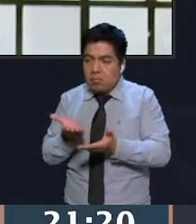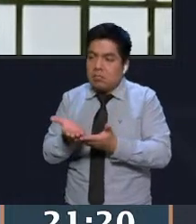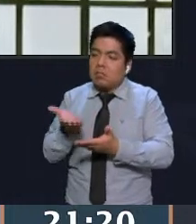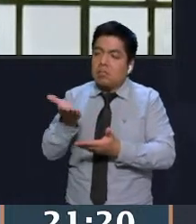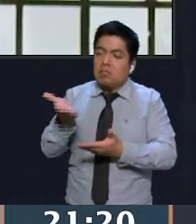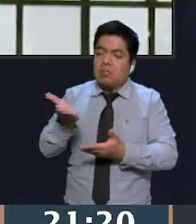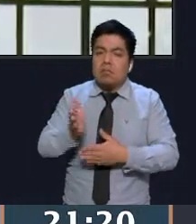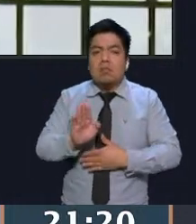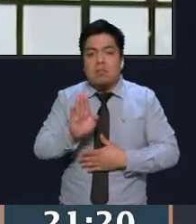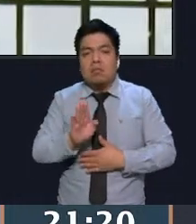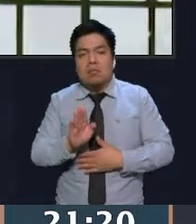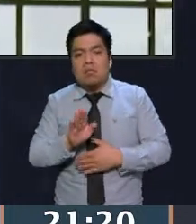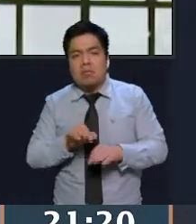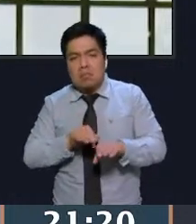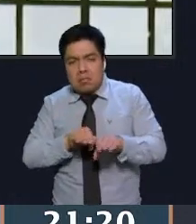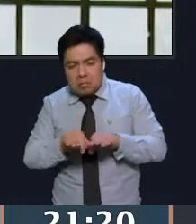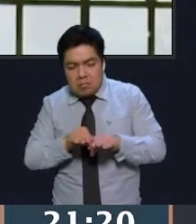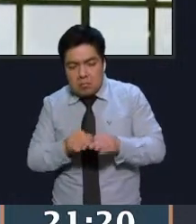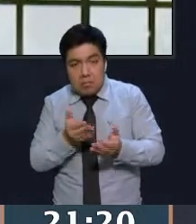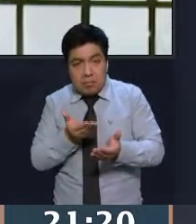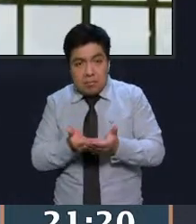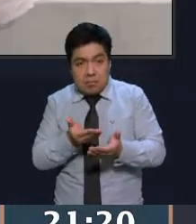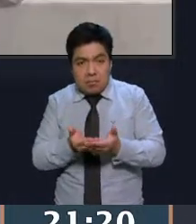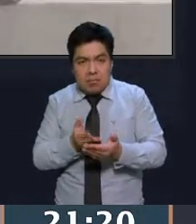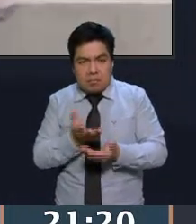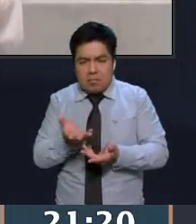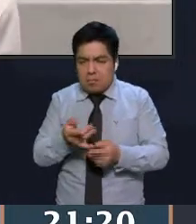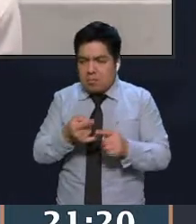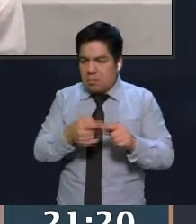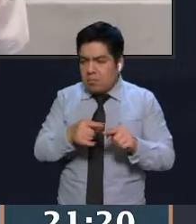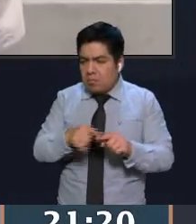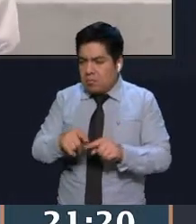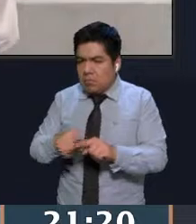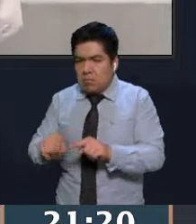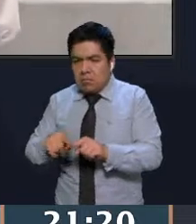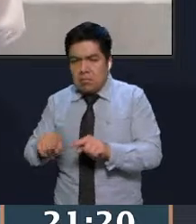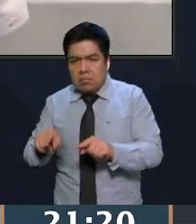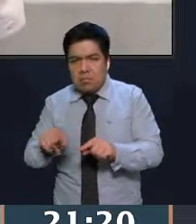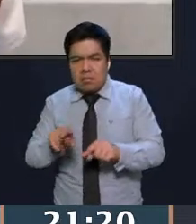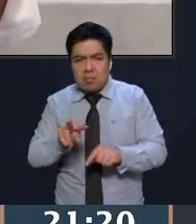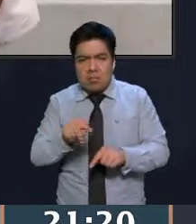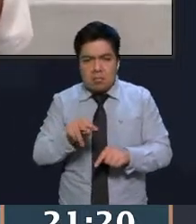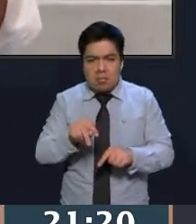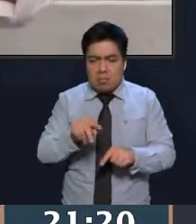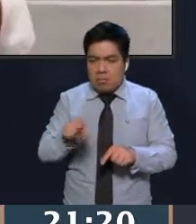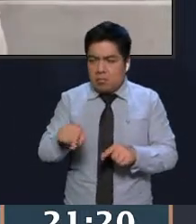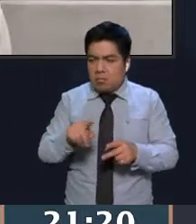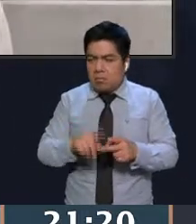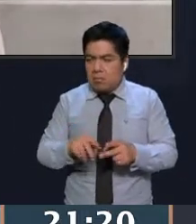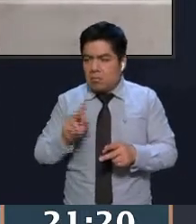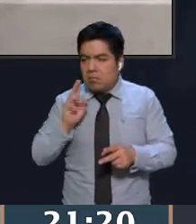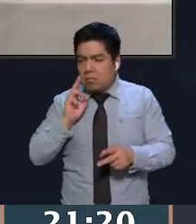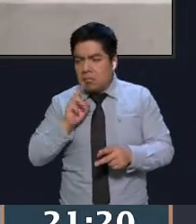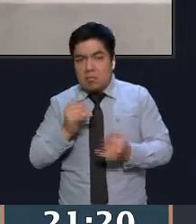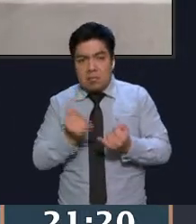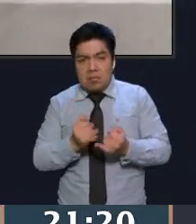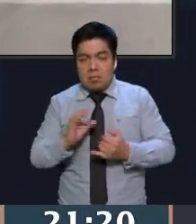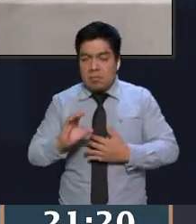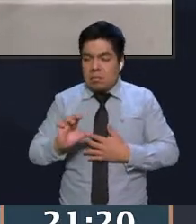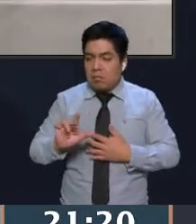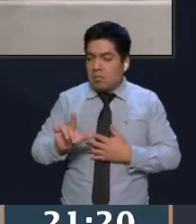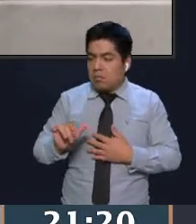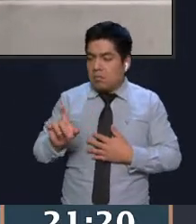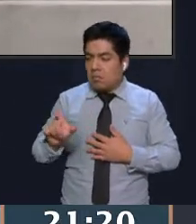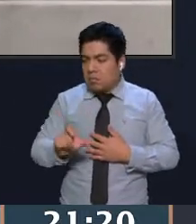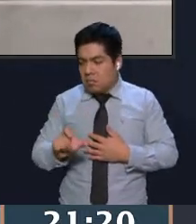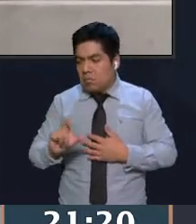fueran trabajos periodísticos legítimos en diversos medios de comunicación. Incluso Claudio X González Guajardo